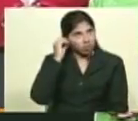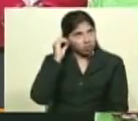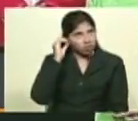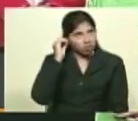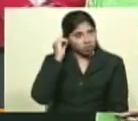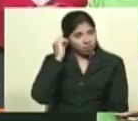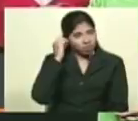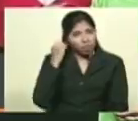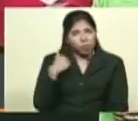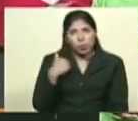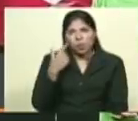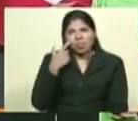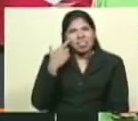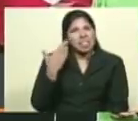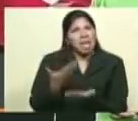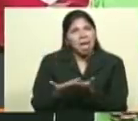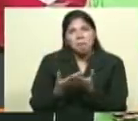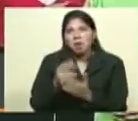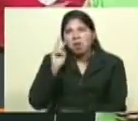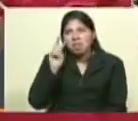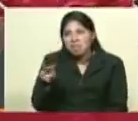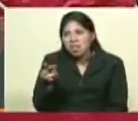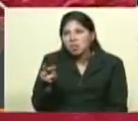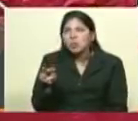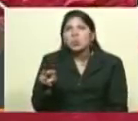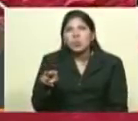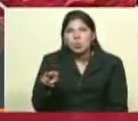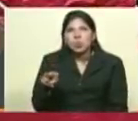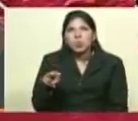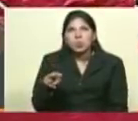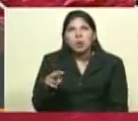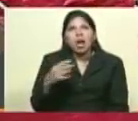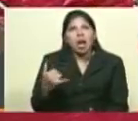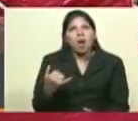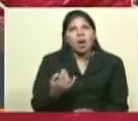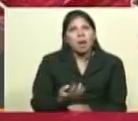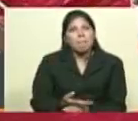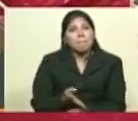no veíamos a los amargados tan amargados.